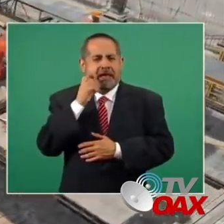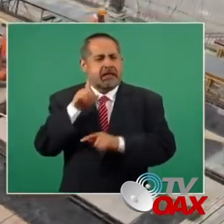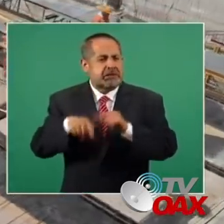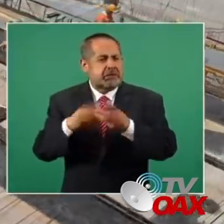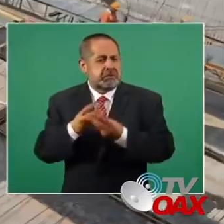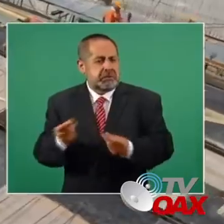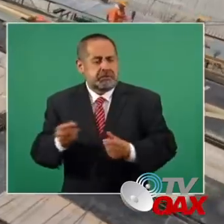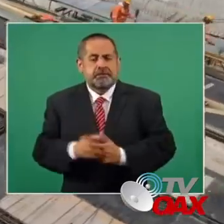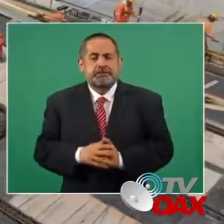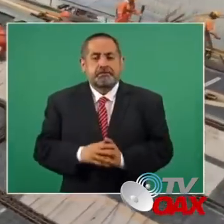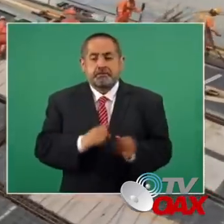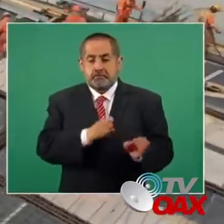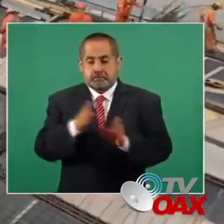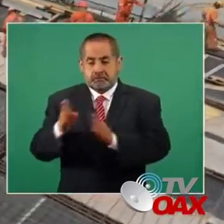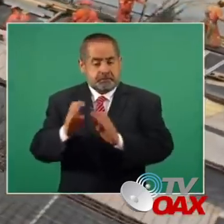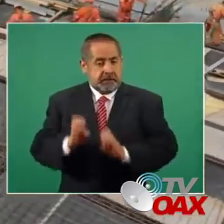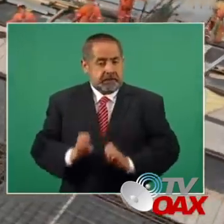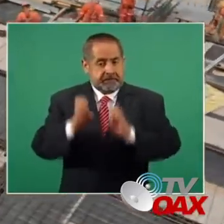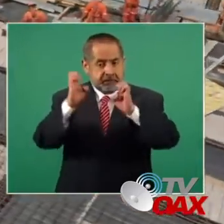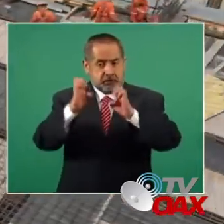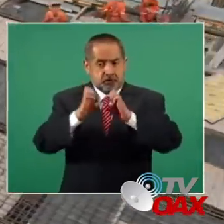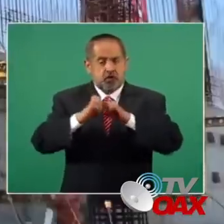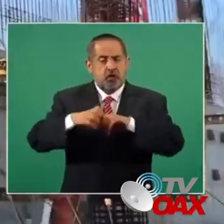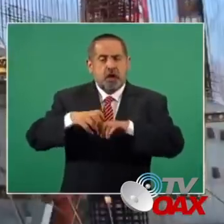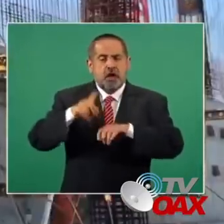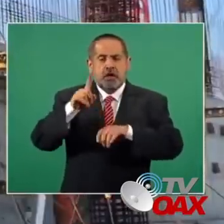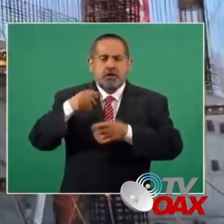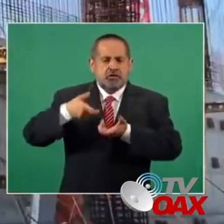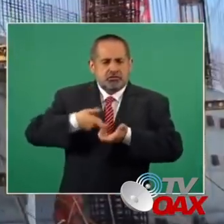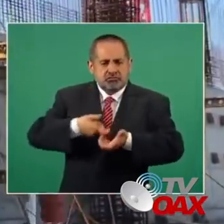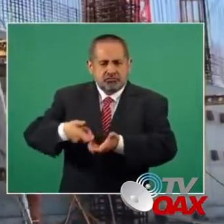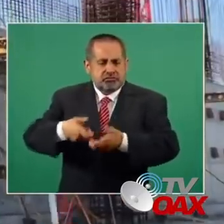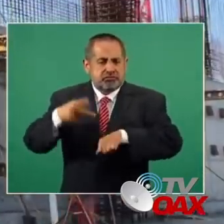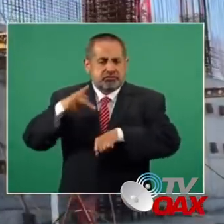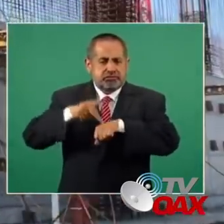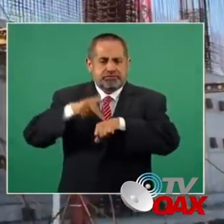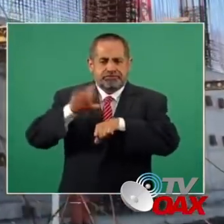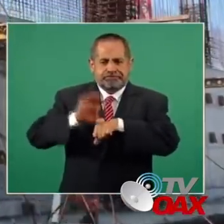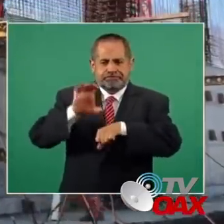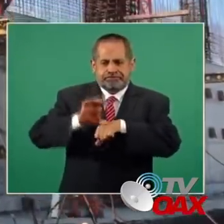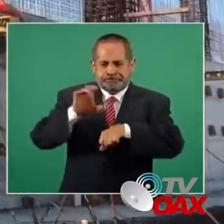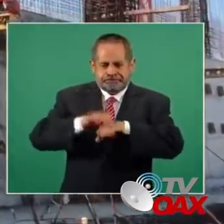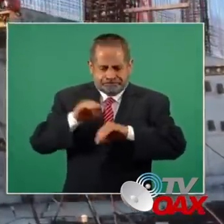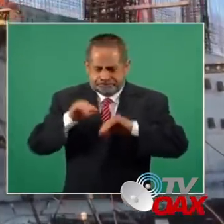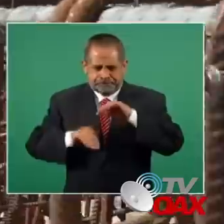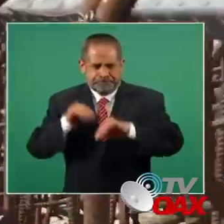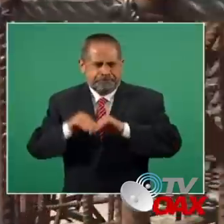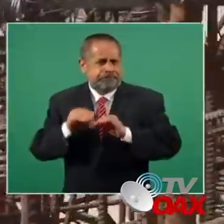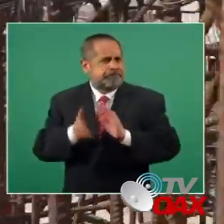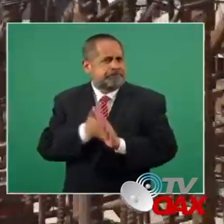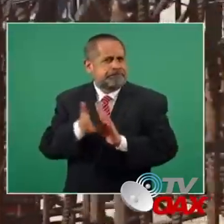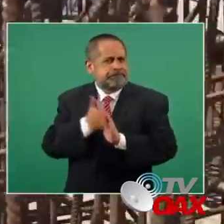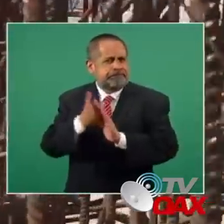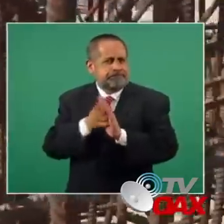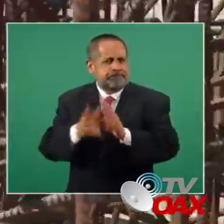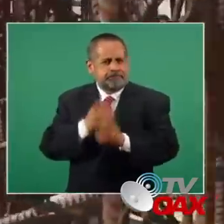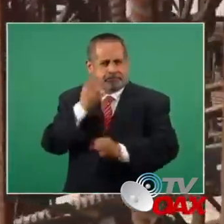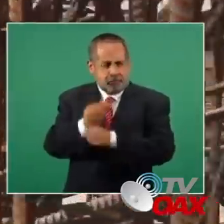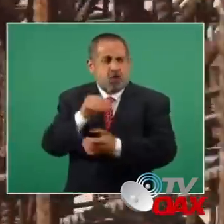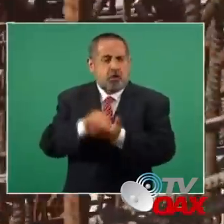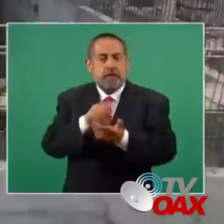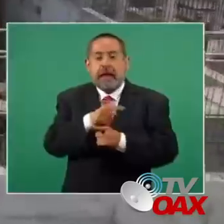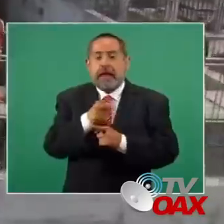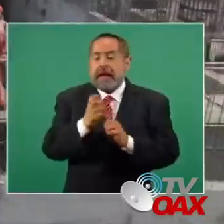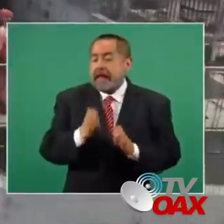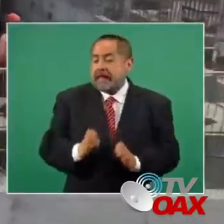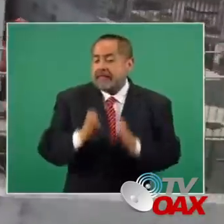edificios, se realizó el colado del último piso del cuarto de control y se continúa con el vaciado de concreto en columnas y muros perimetrales en el edificio